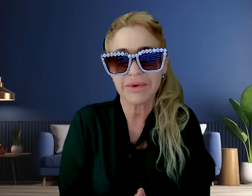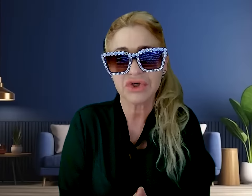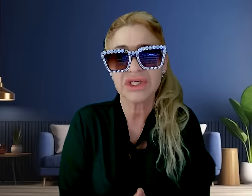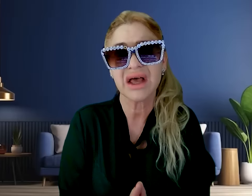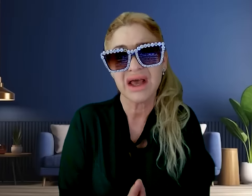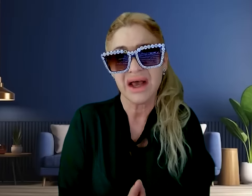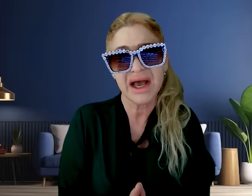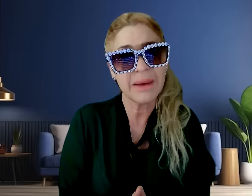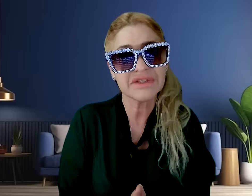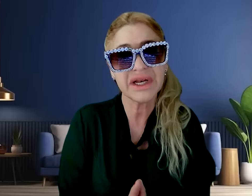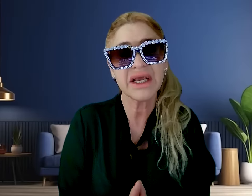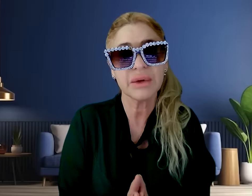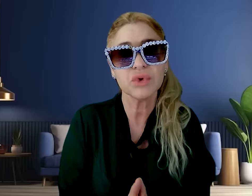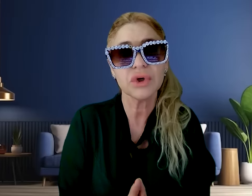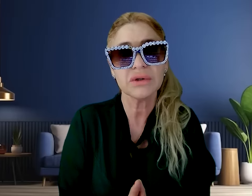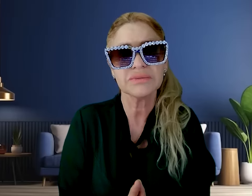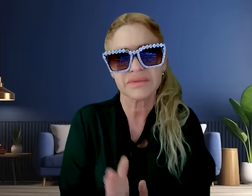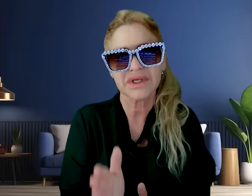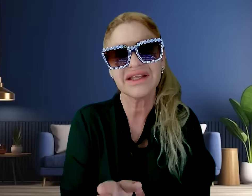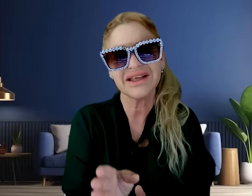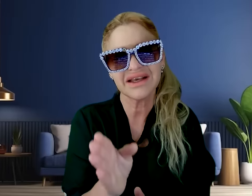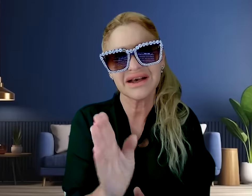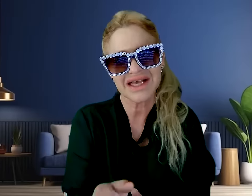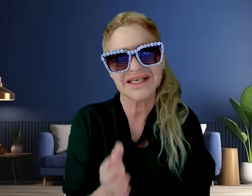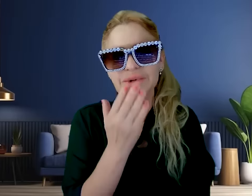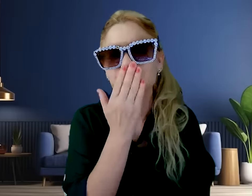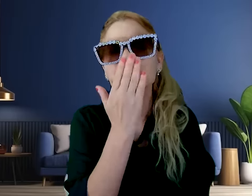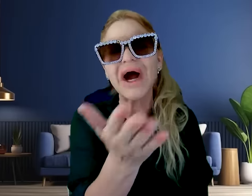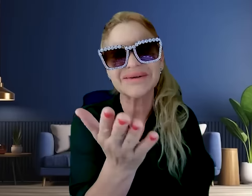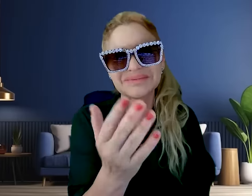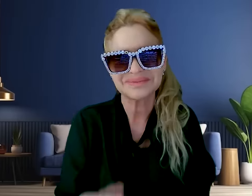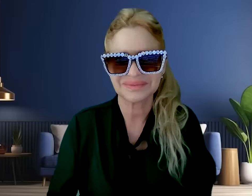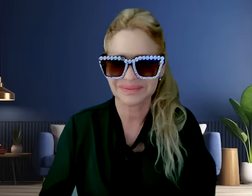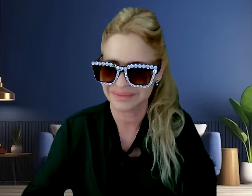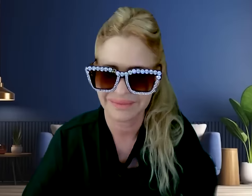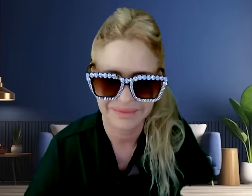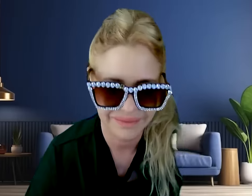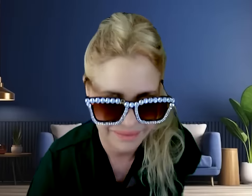y maravillosa. Haría más falta en el mundo gente así. ¡Muah!